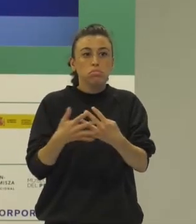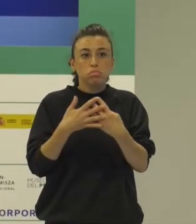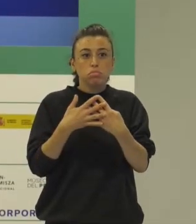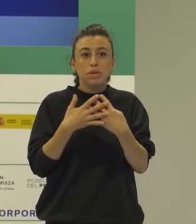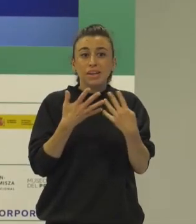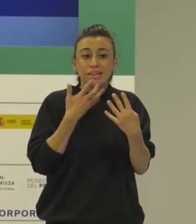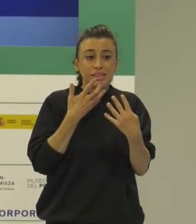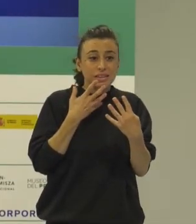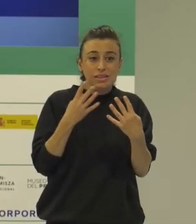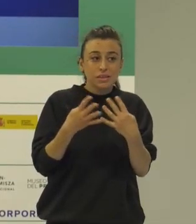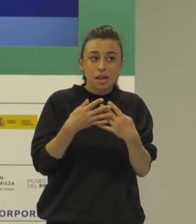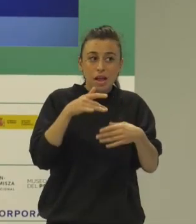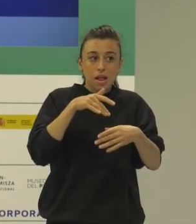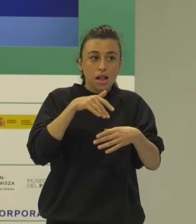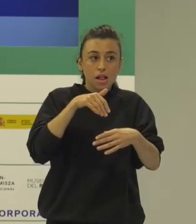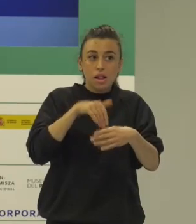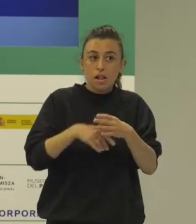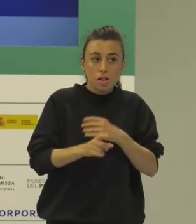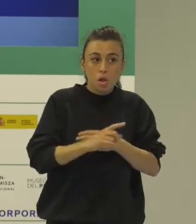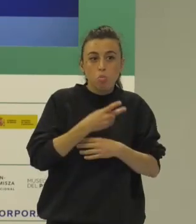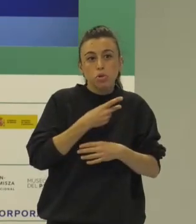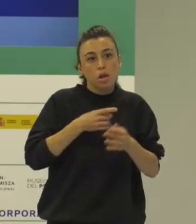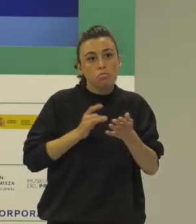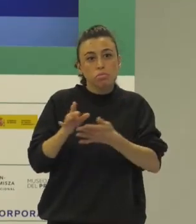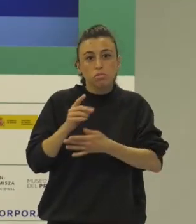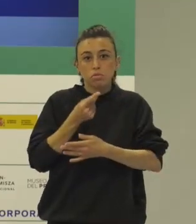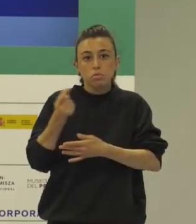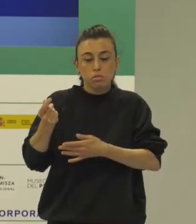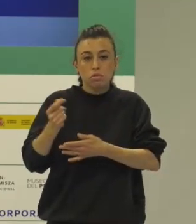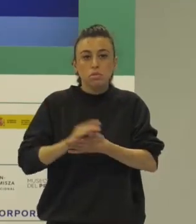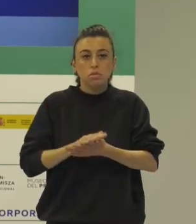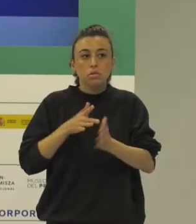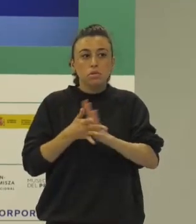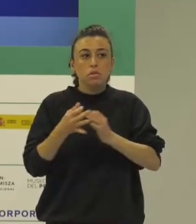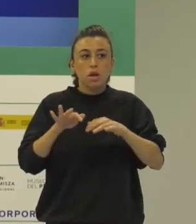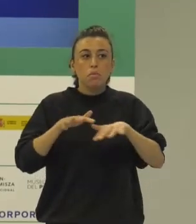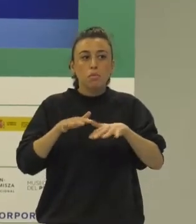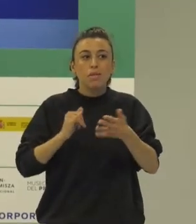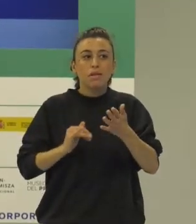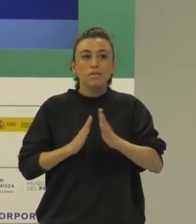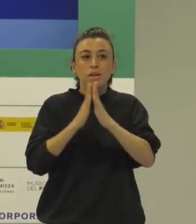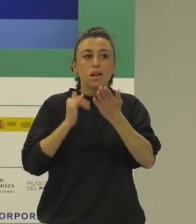exilio. Es decir, el movimiento San Isidro y todo lo que sucedió en Cuba,